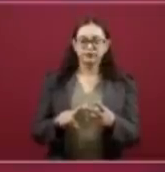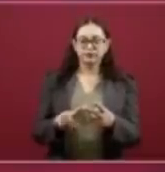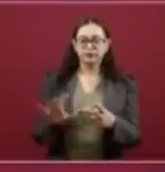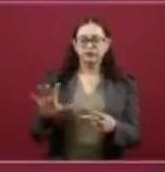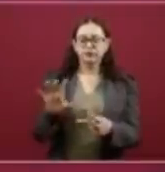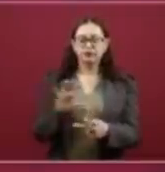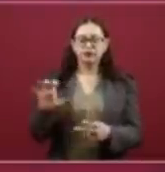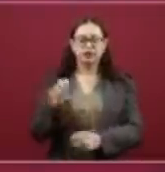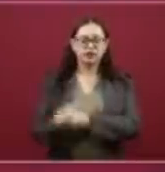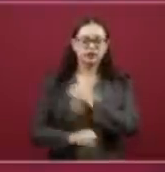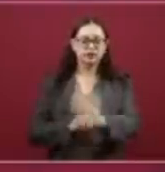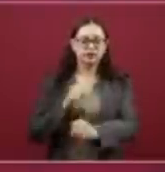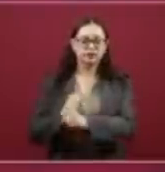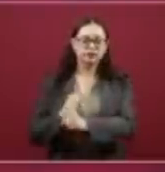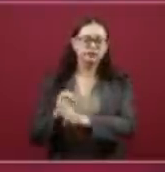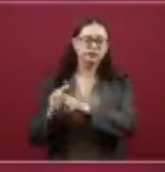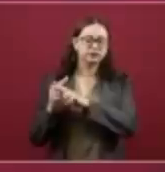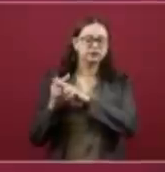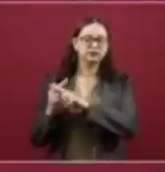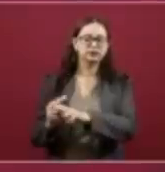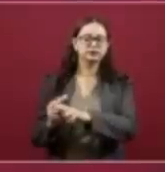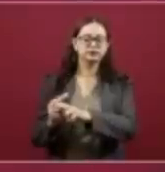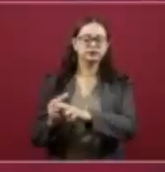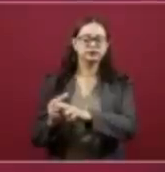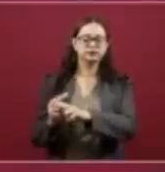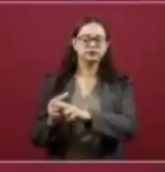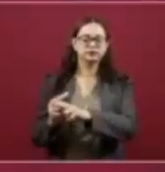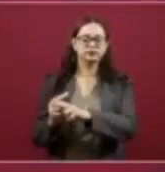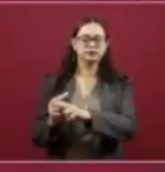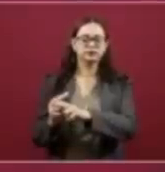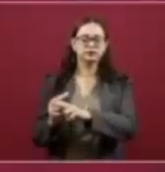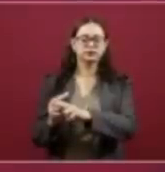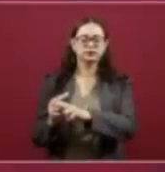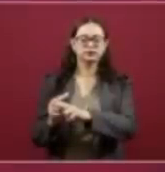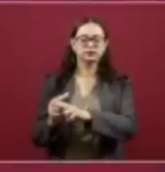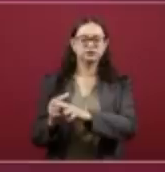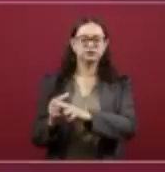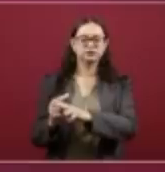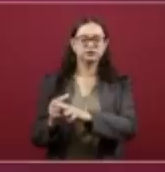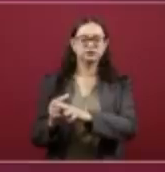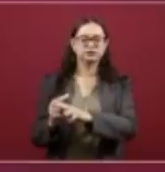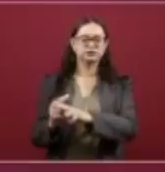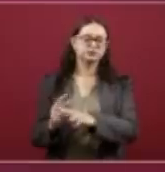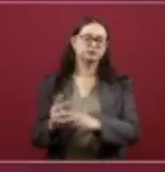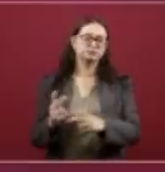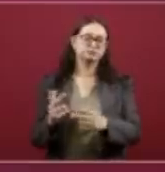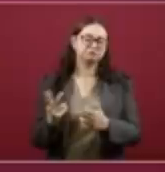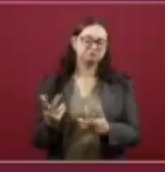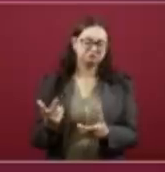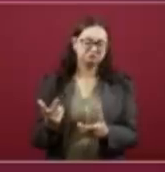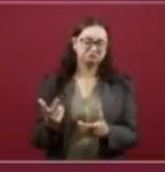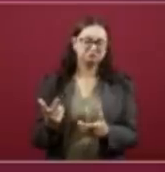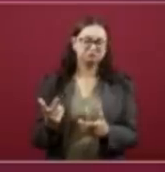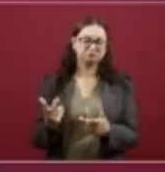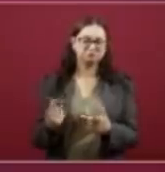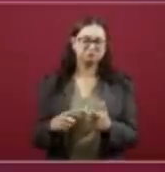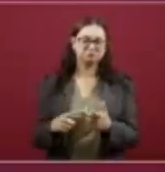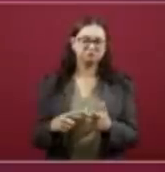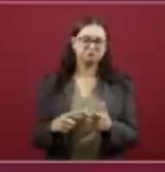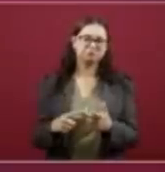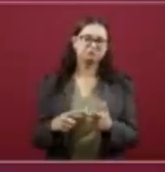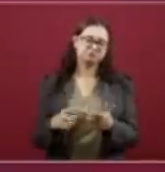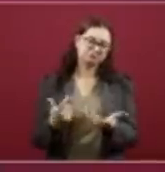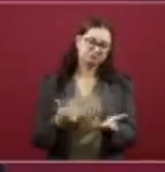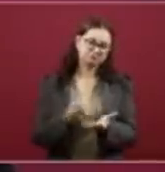500 años de la toma, de la caída de